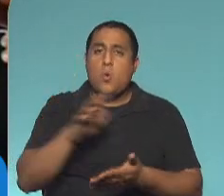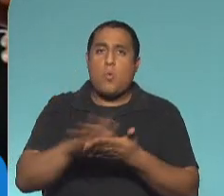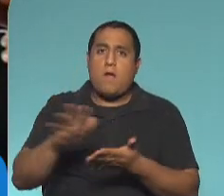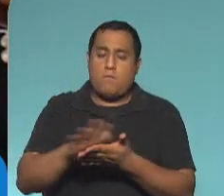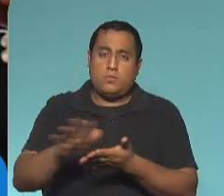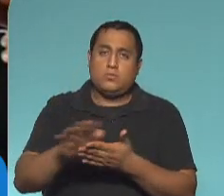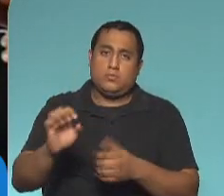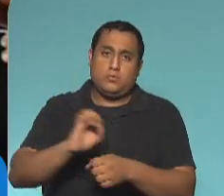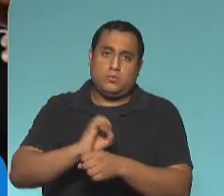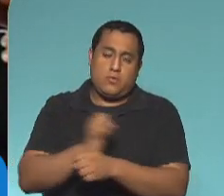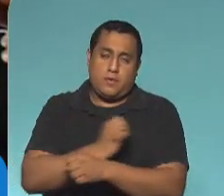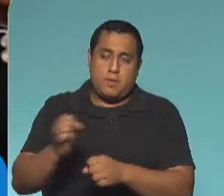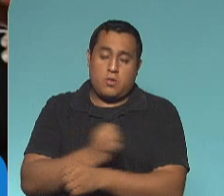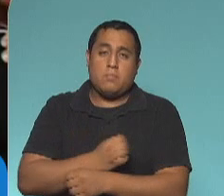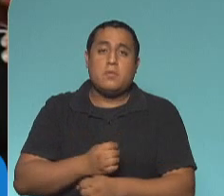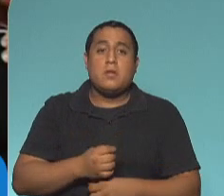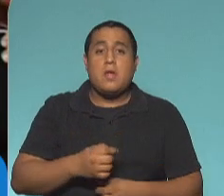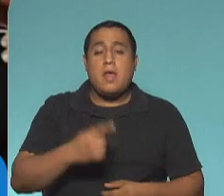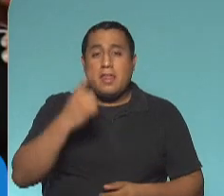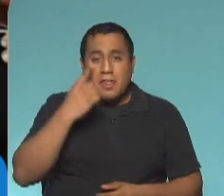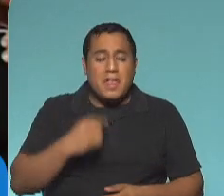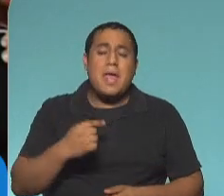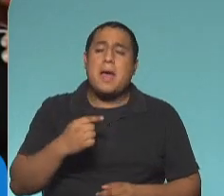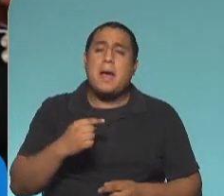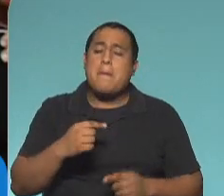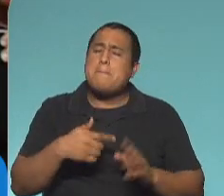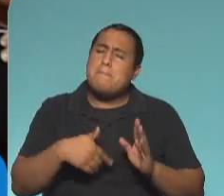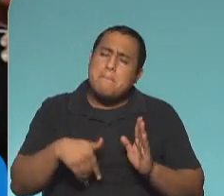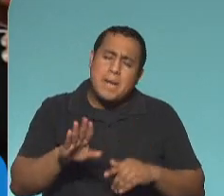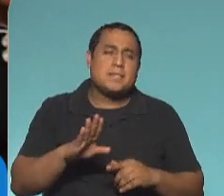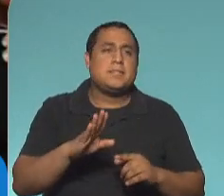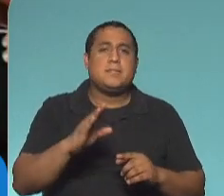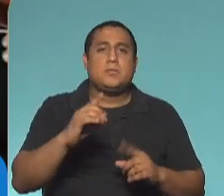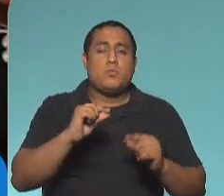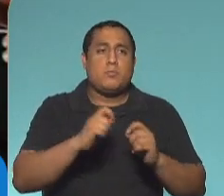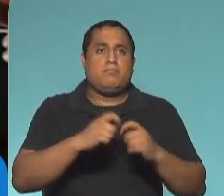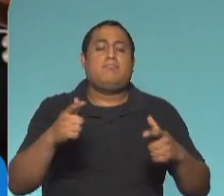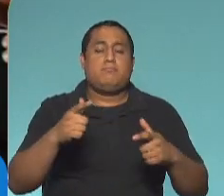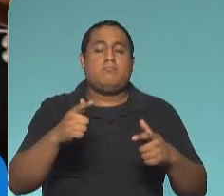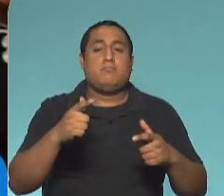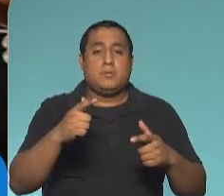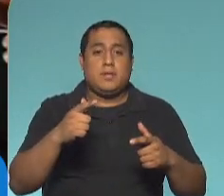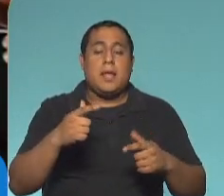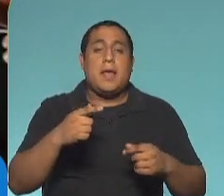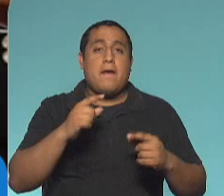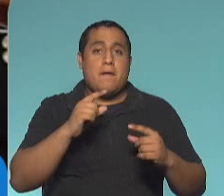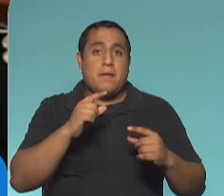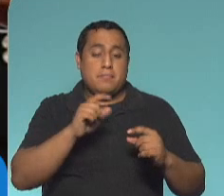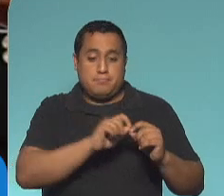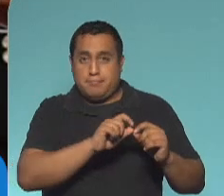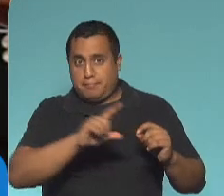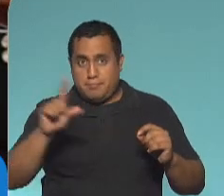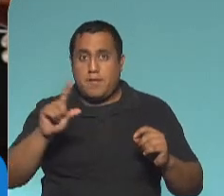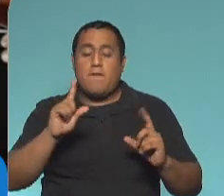y también el día que hasta ahora hemos tenido la notificación más alta del número de casos por fecha de inicio de síntomas, que es la curva